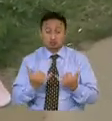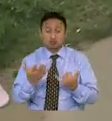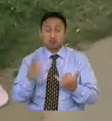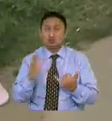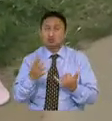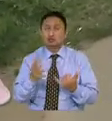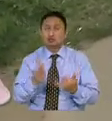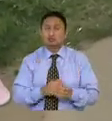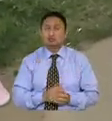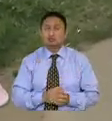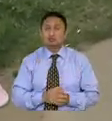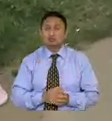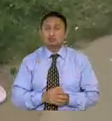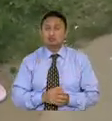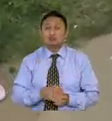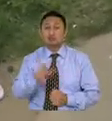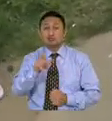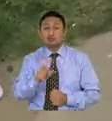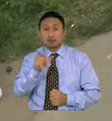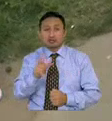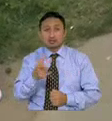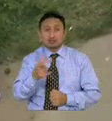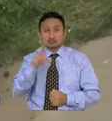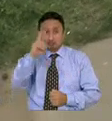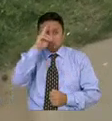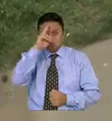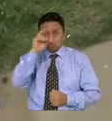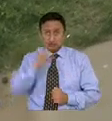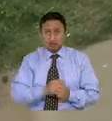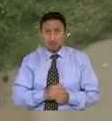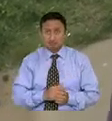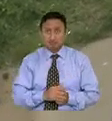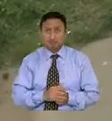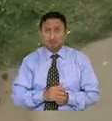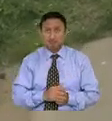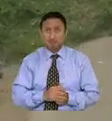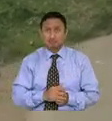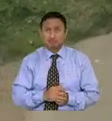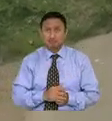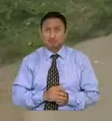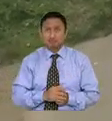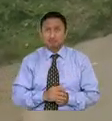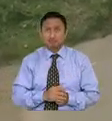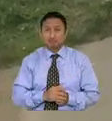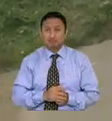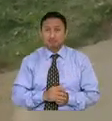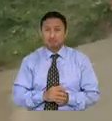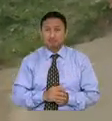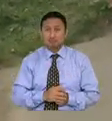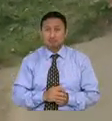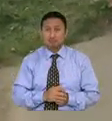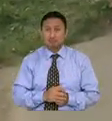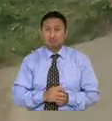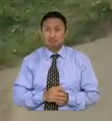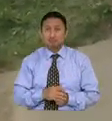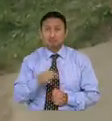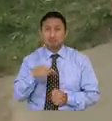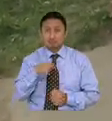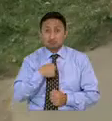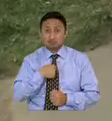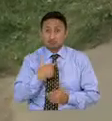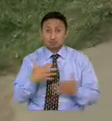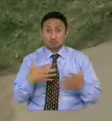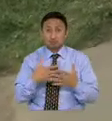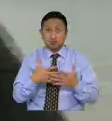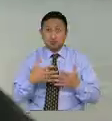hay control y la gente se abusa, suben muchos al bus y todavía, más que vacunados, nos da miedo